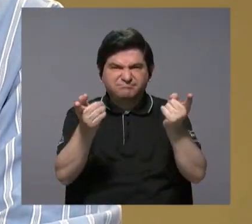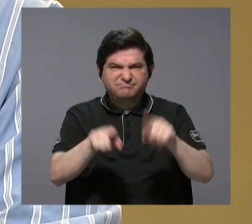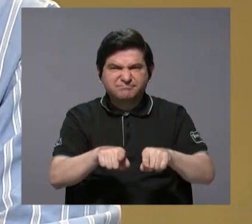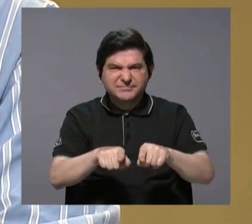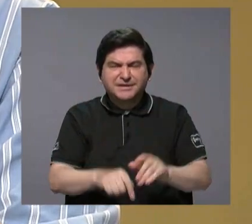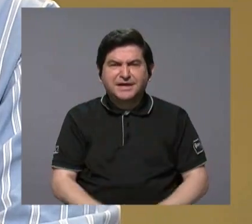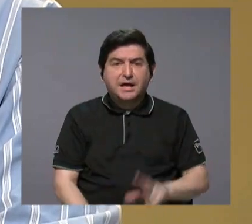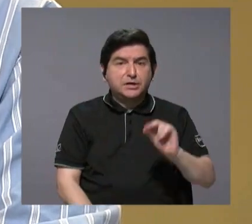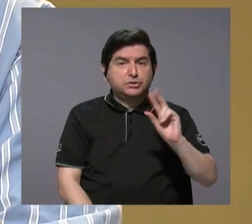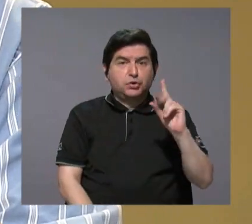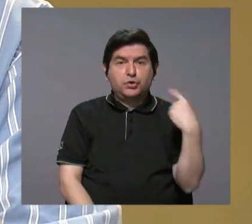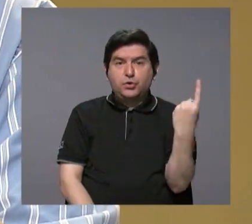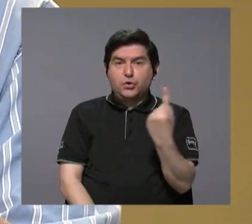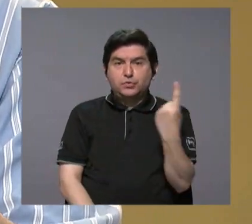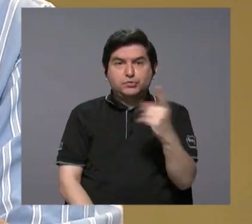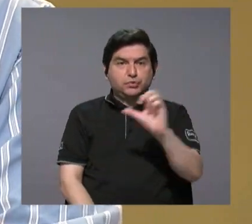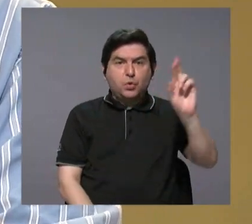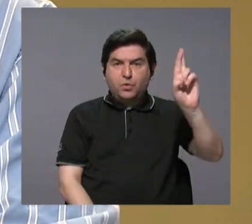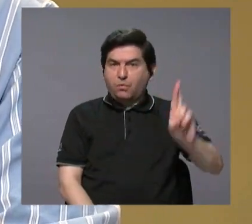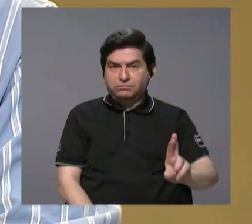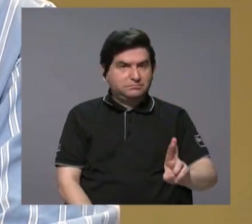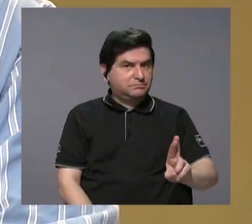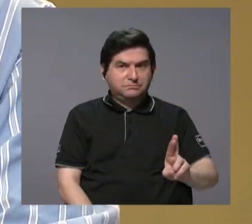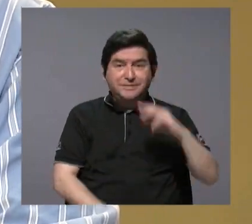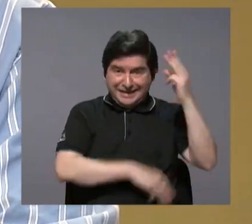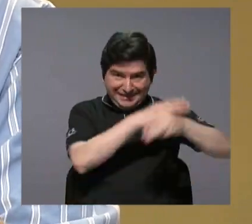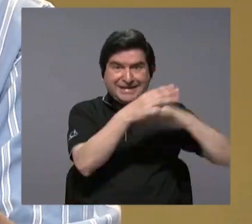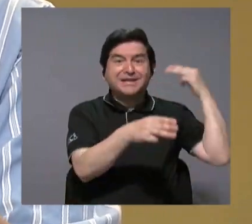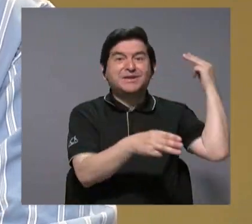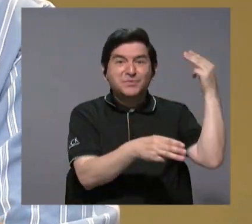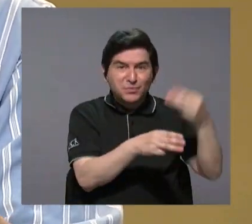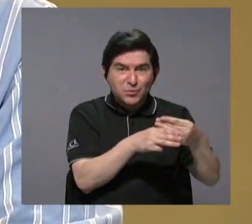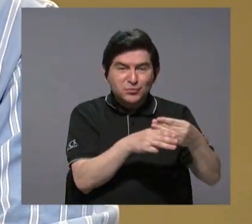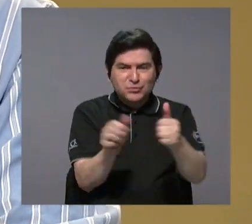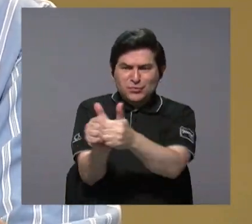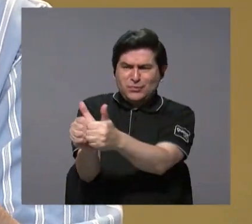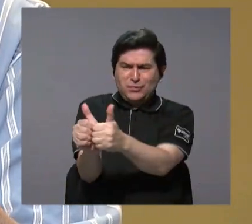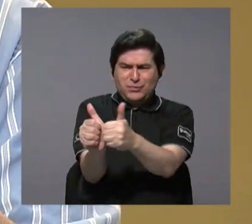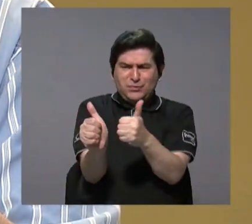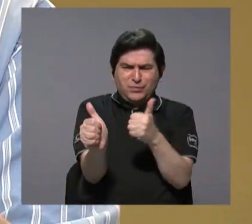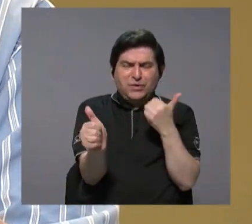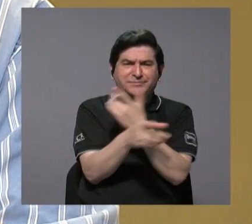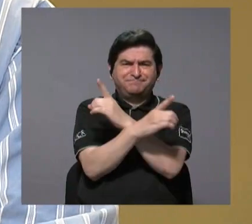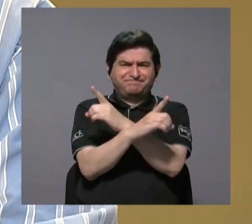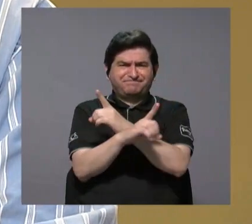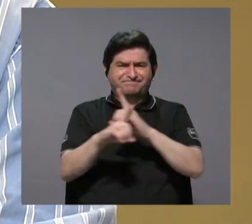que no es solo de Costa Rica. Es decir, en el mundo, la recesión de las democracias